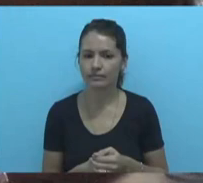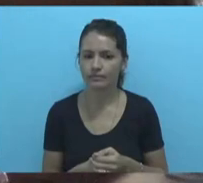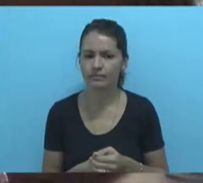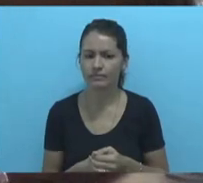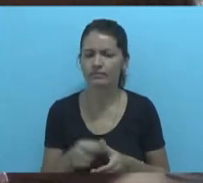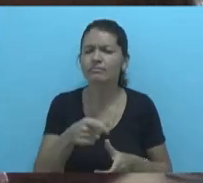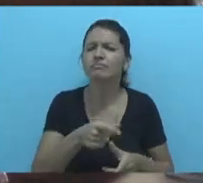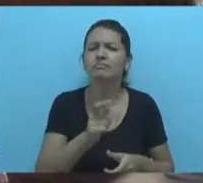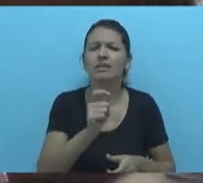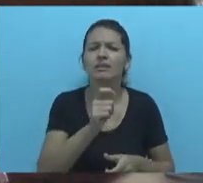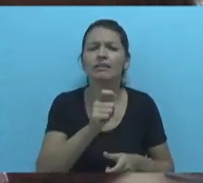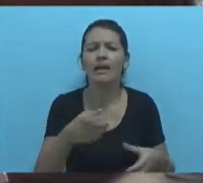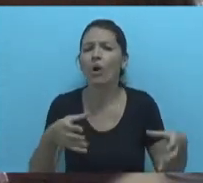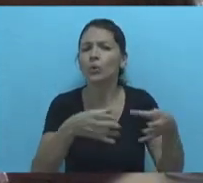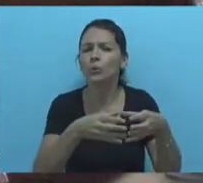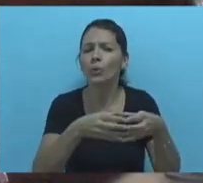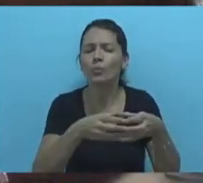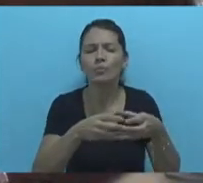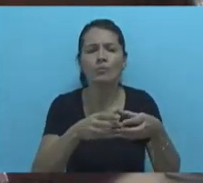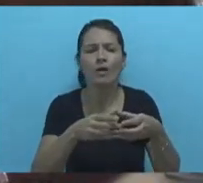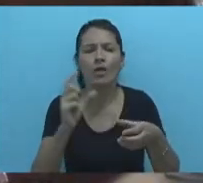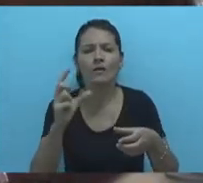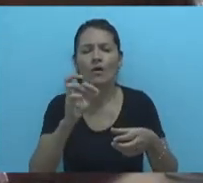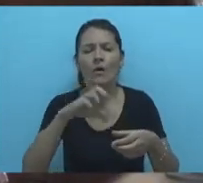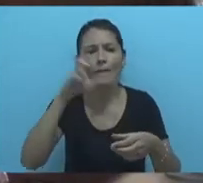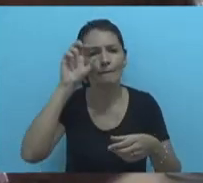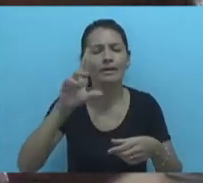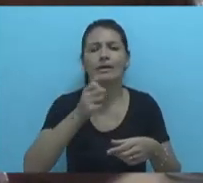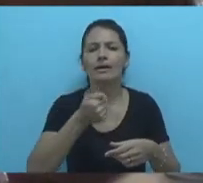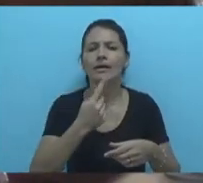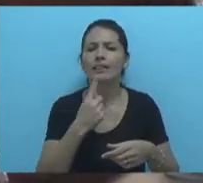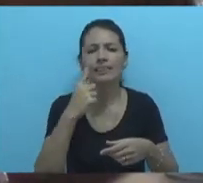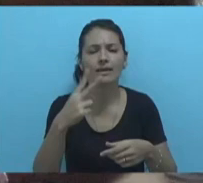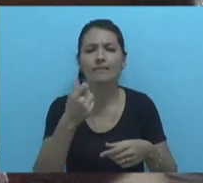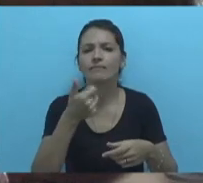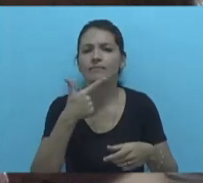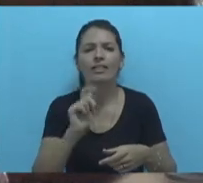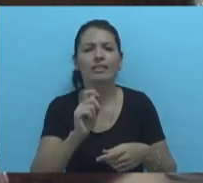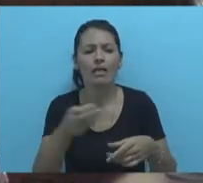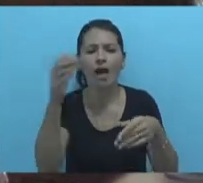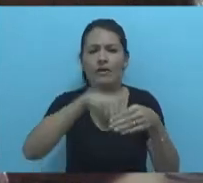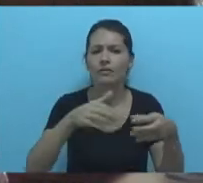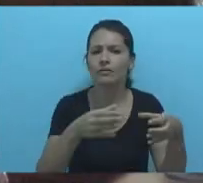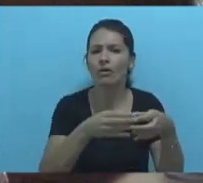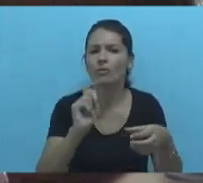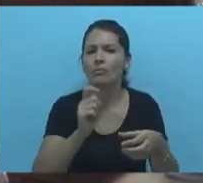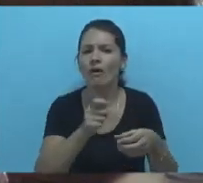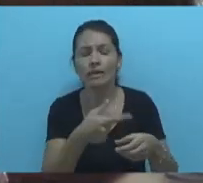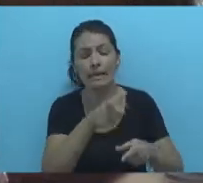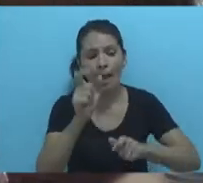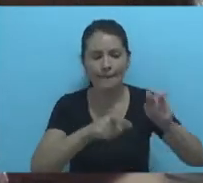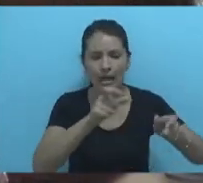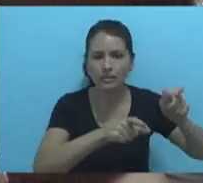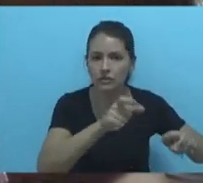vecinas de los propios barrios que están siendo urbanizados. Y me parece que todo eso tiene que ser ponderado y tiene que ser un ejemplo para